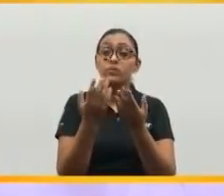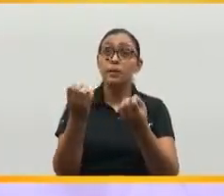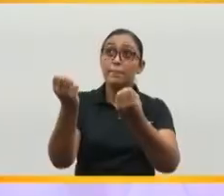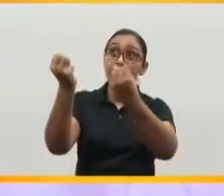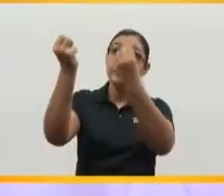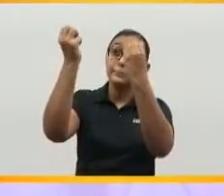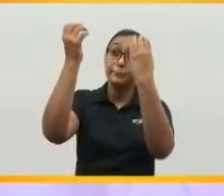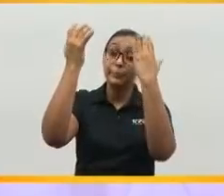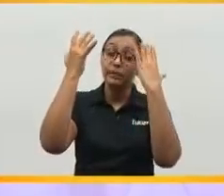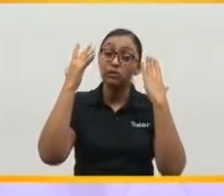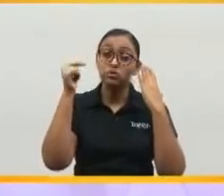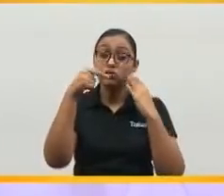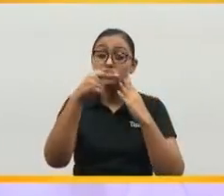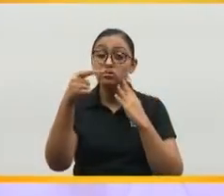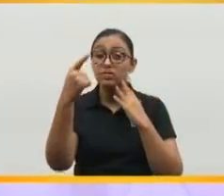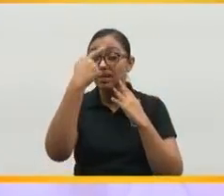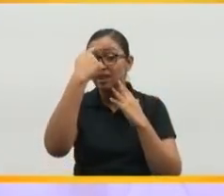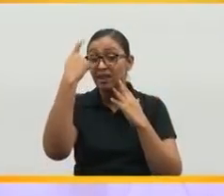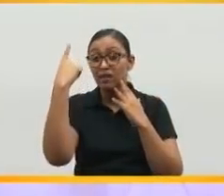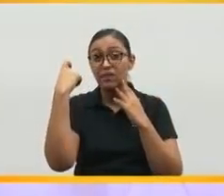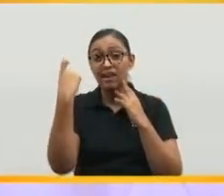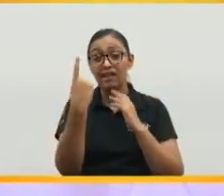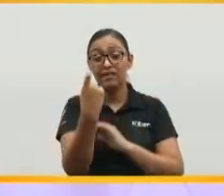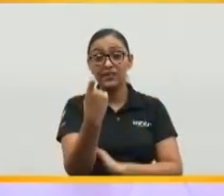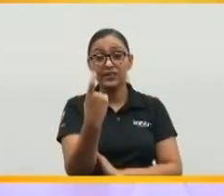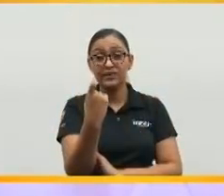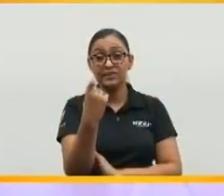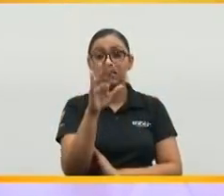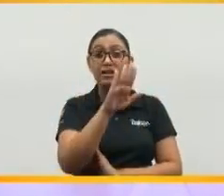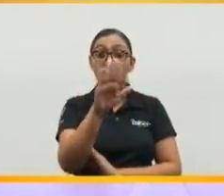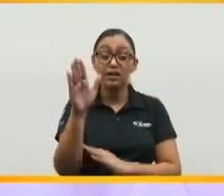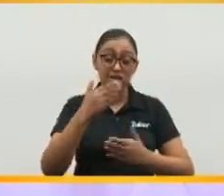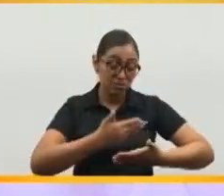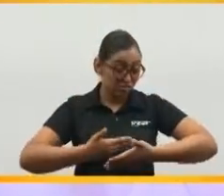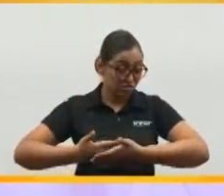que pocos recuerdan. Ore por sus hijos.